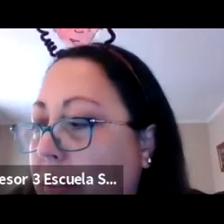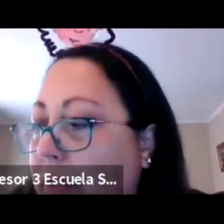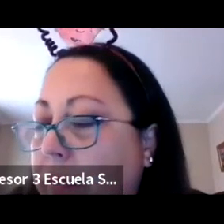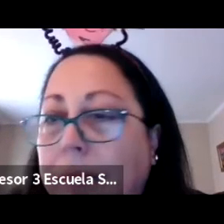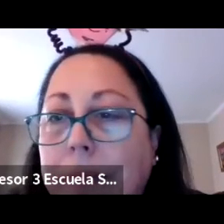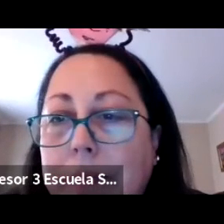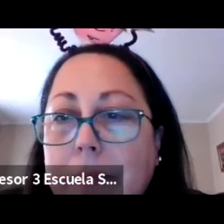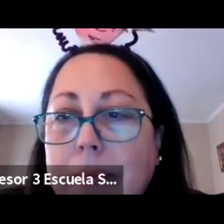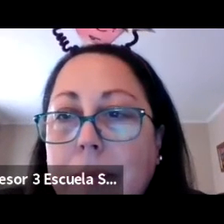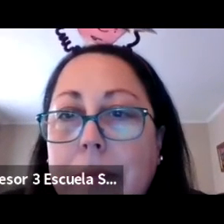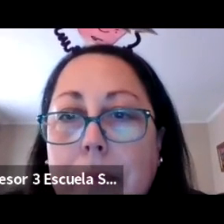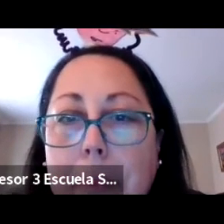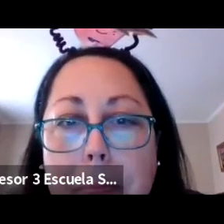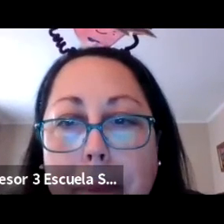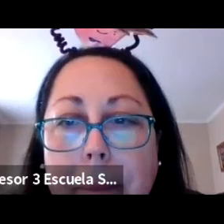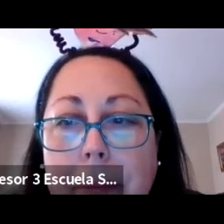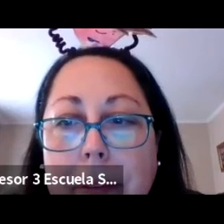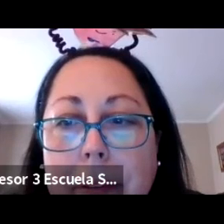vamos.